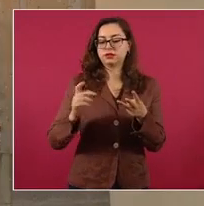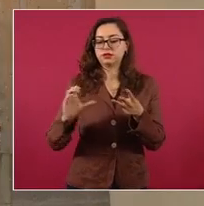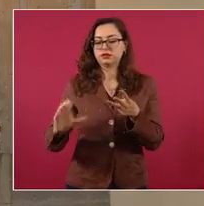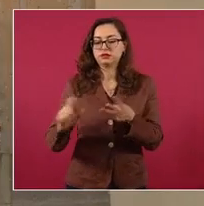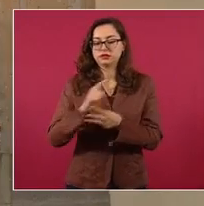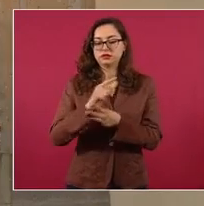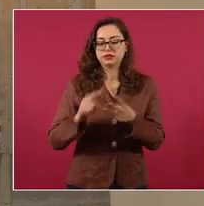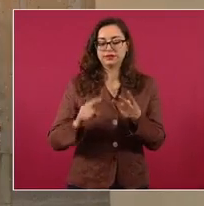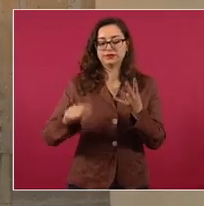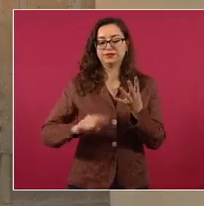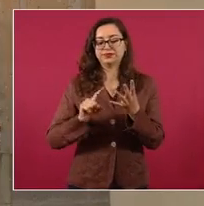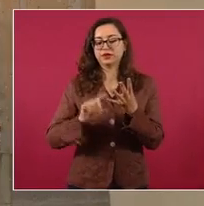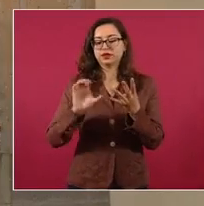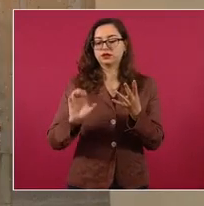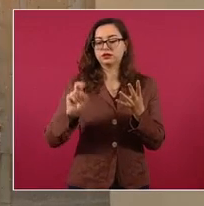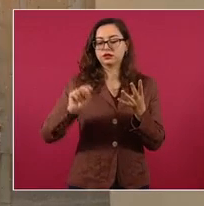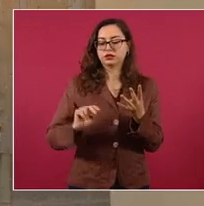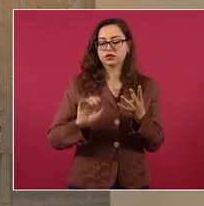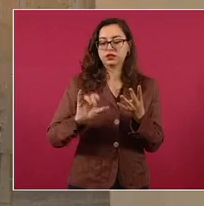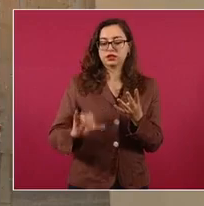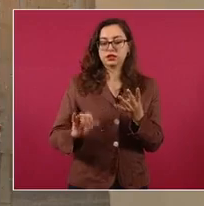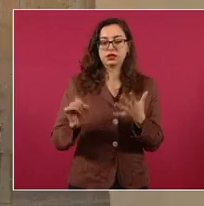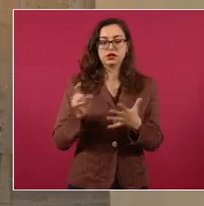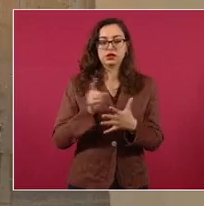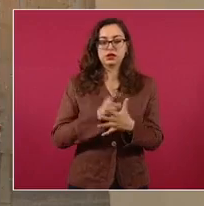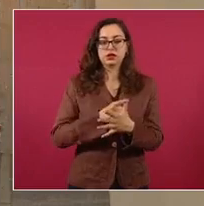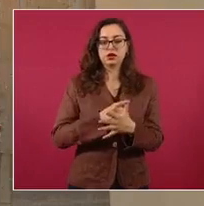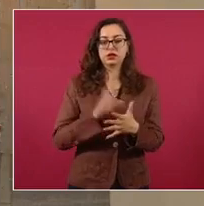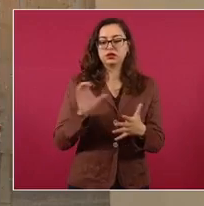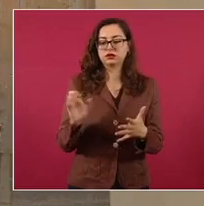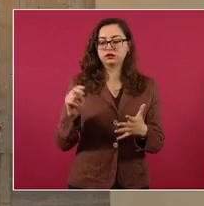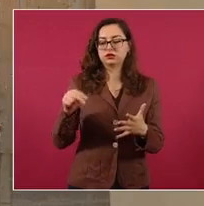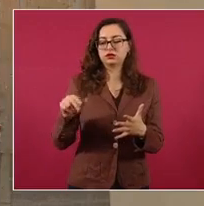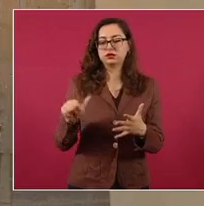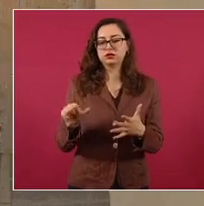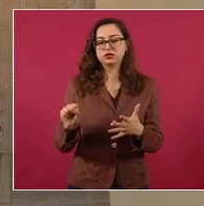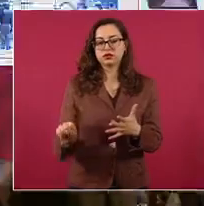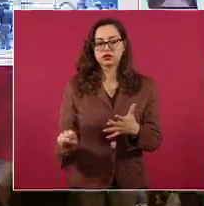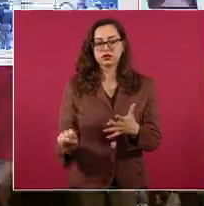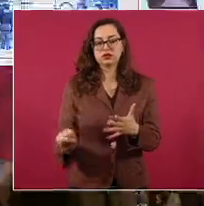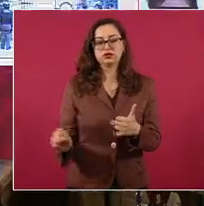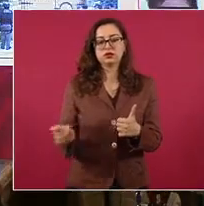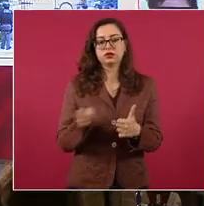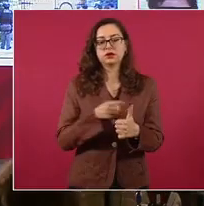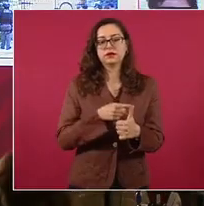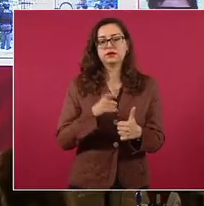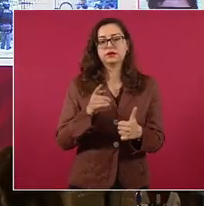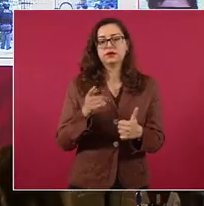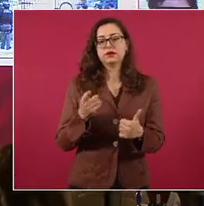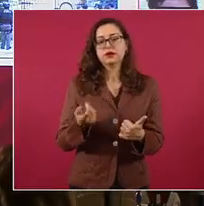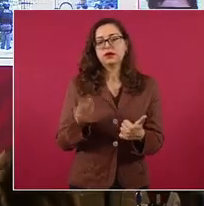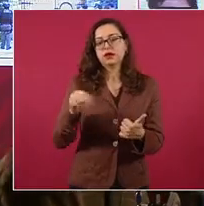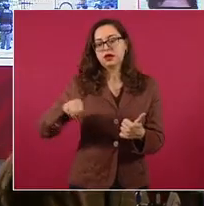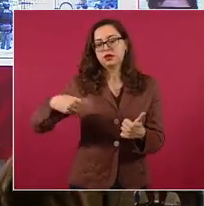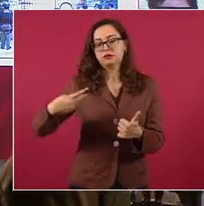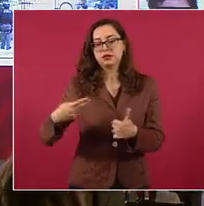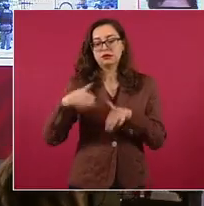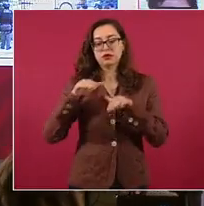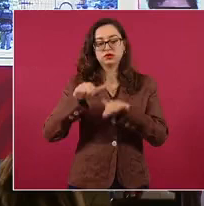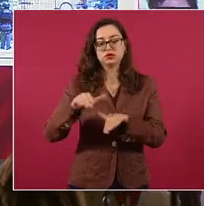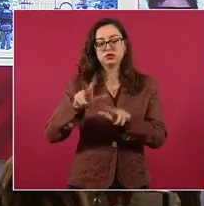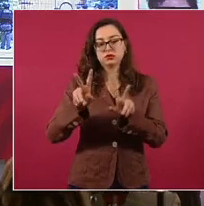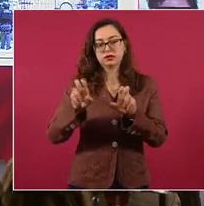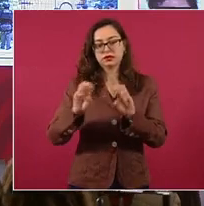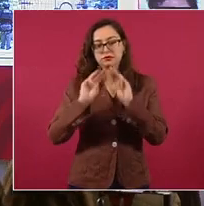Ciudadana, el Centro Nacional de Inteligencia, la Coordinación Nacional Antisecuestros y la Fiscalía Especializada en Materia de Delincuencia